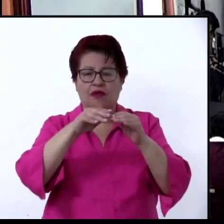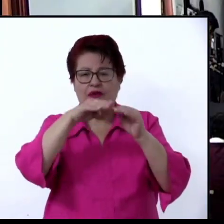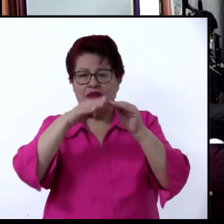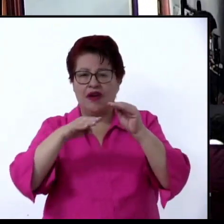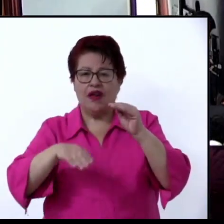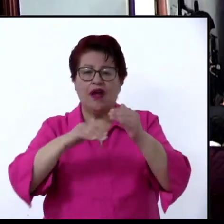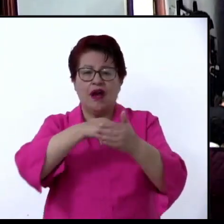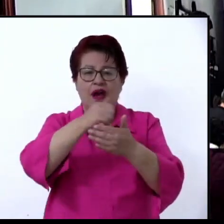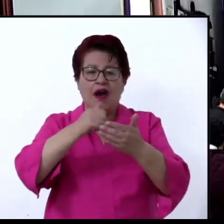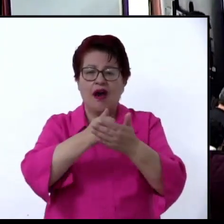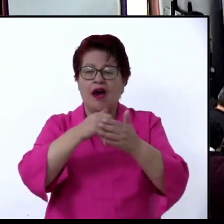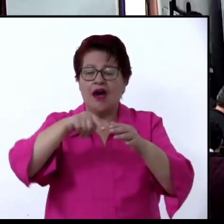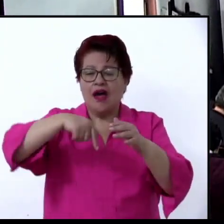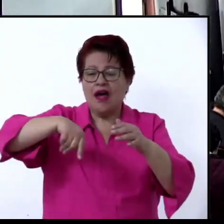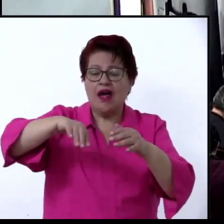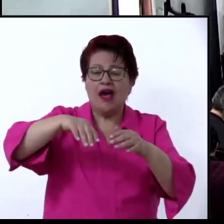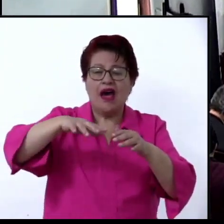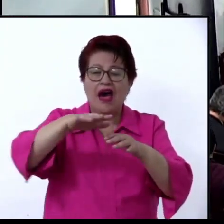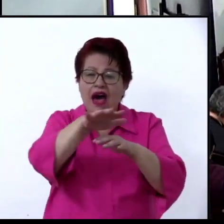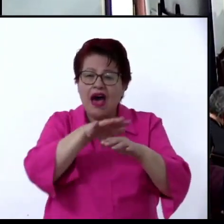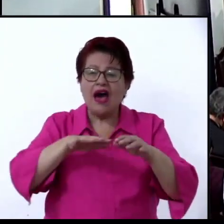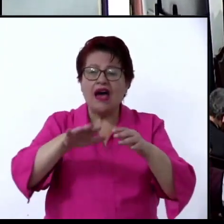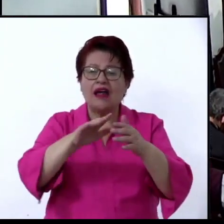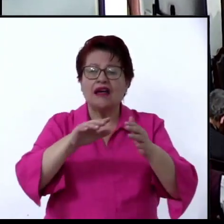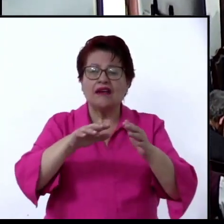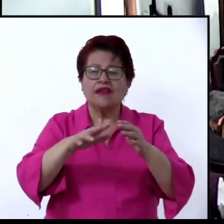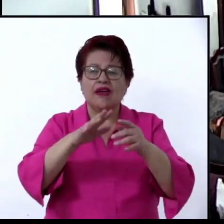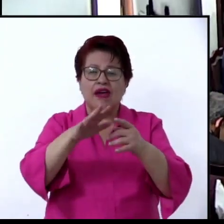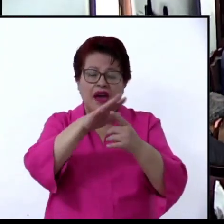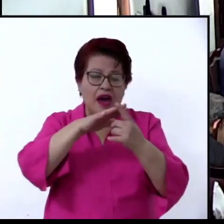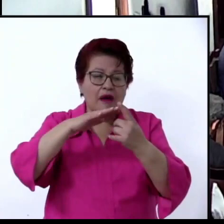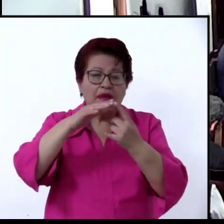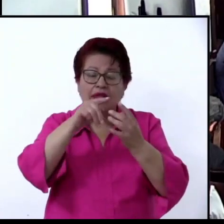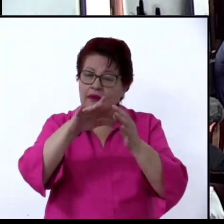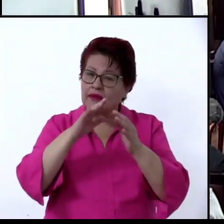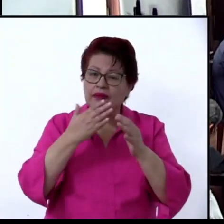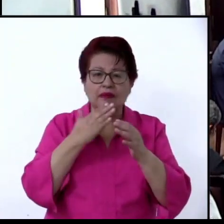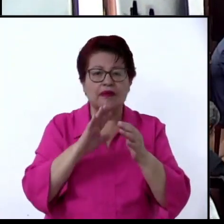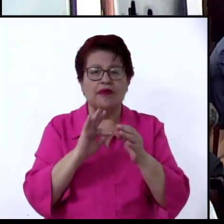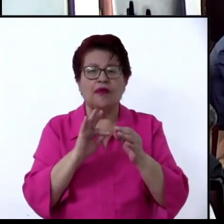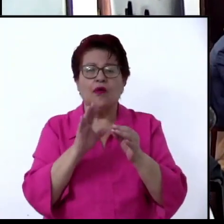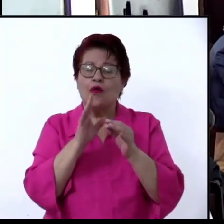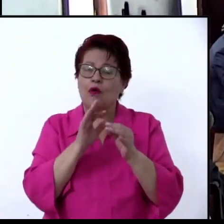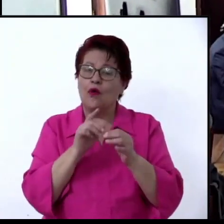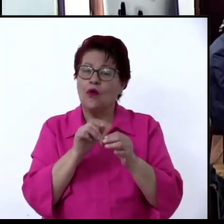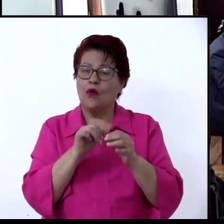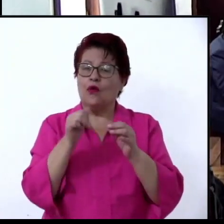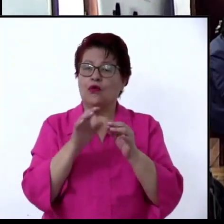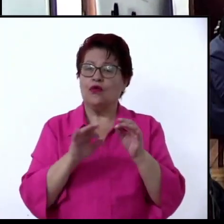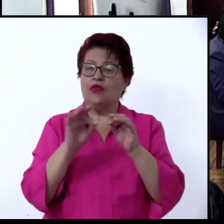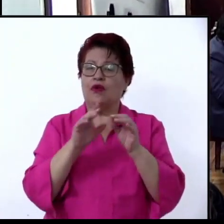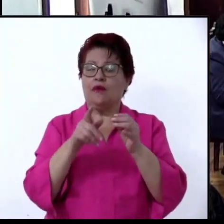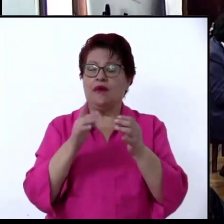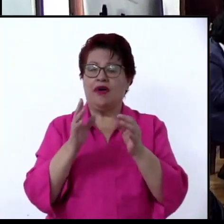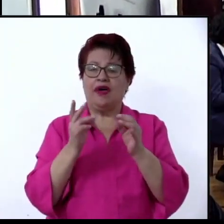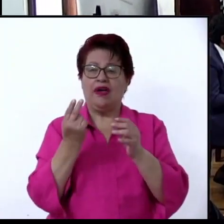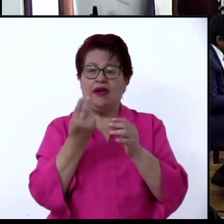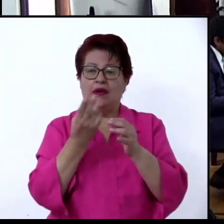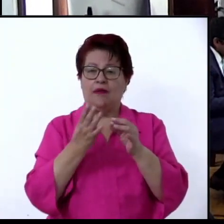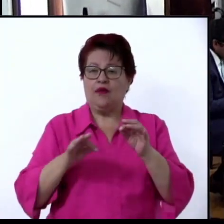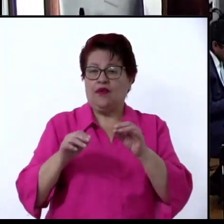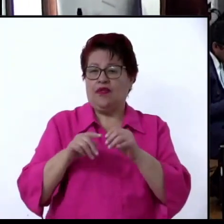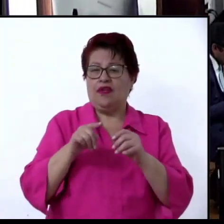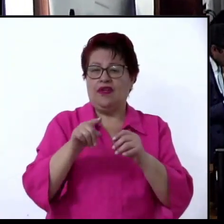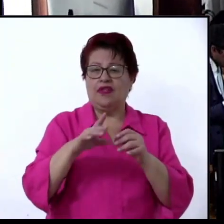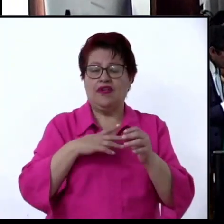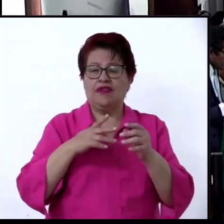son áreas de valor ambiental. Y bueno, otro de los temas fundamentales que les había compartido de